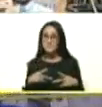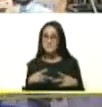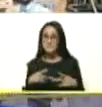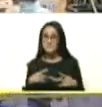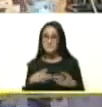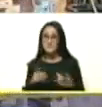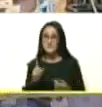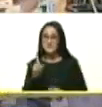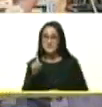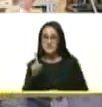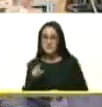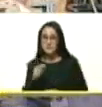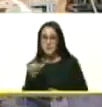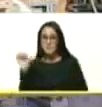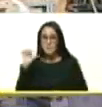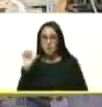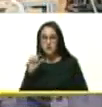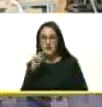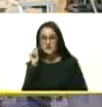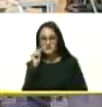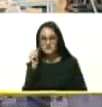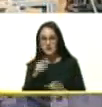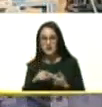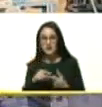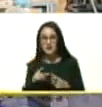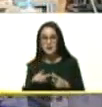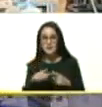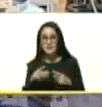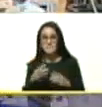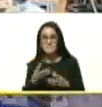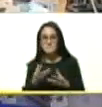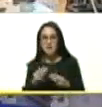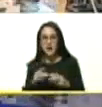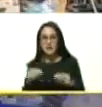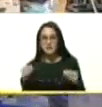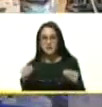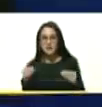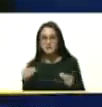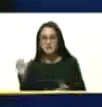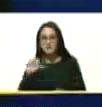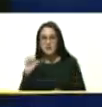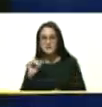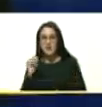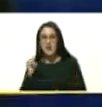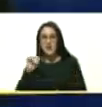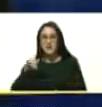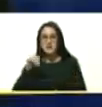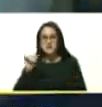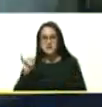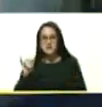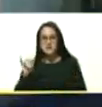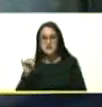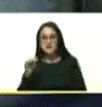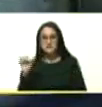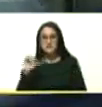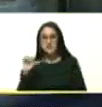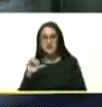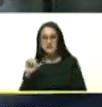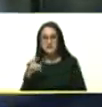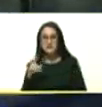Producimos también mostaza, pasta de ají, salsa de ají, barbecue, salsa